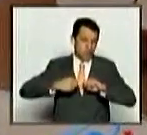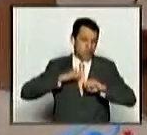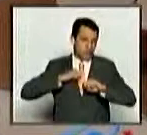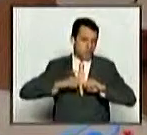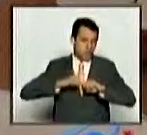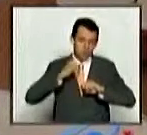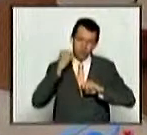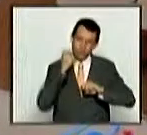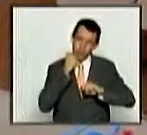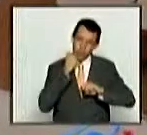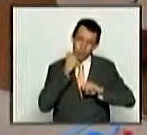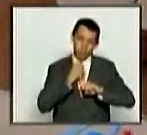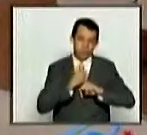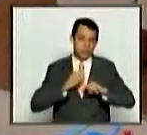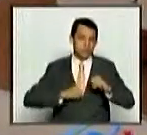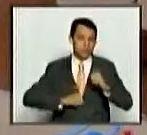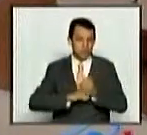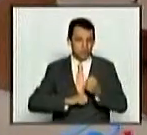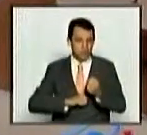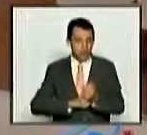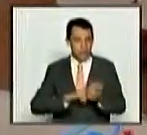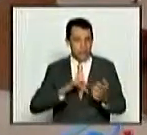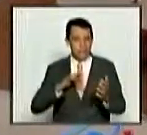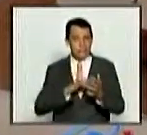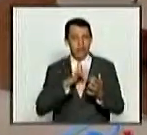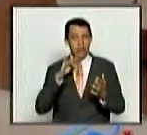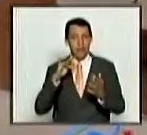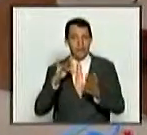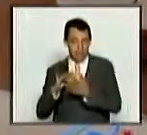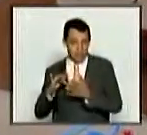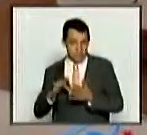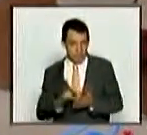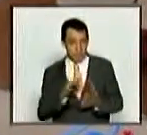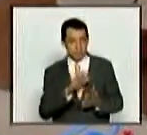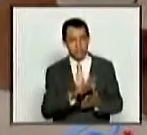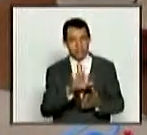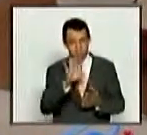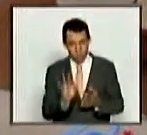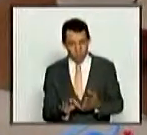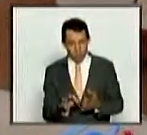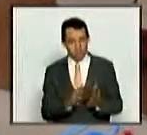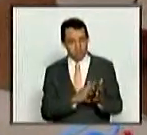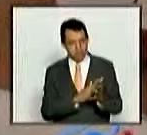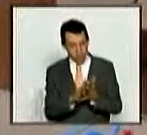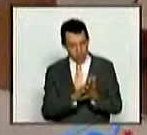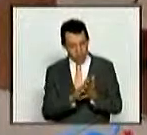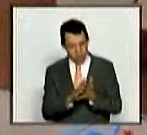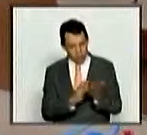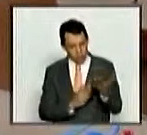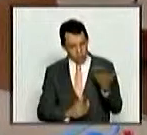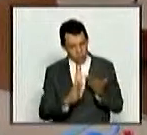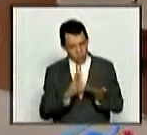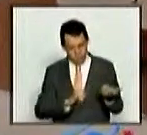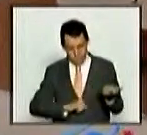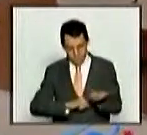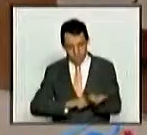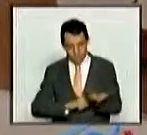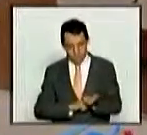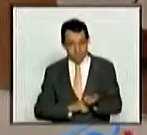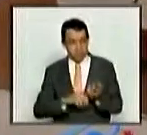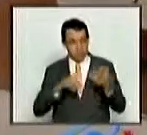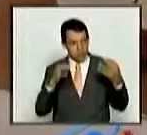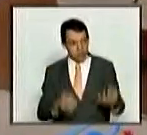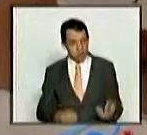es ubicar esos puntos, ahorita en la espalda de José, en esa zona lumbal, y vamos a procurar o vamos a suministrarle unas ligeras cargas